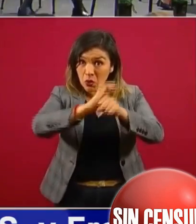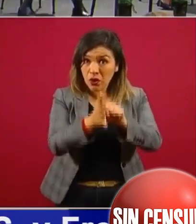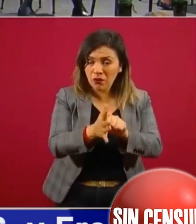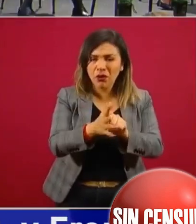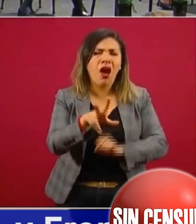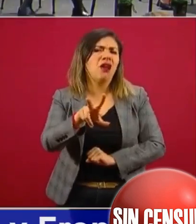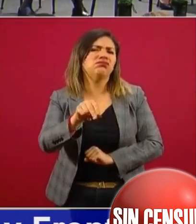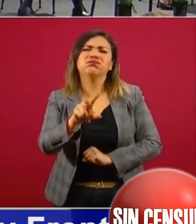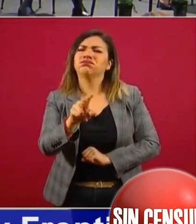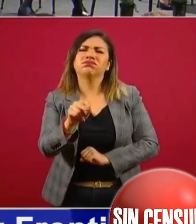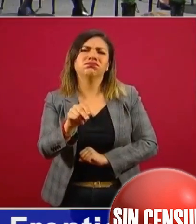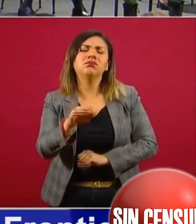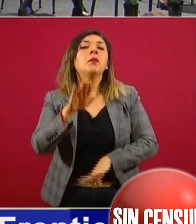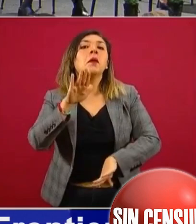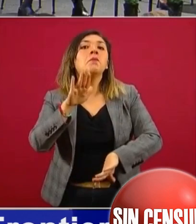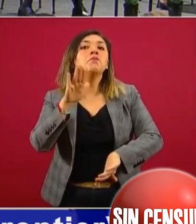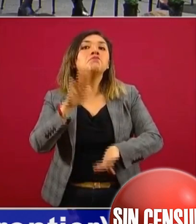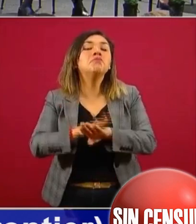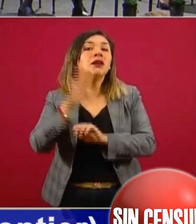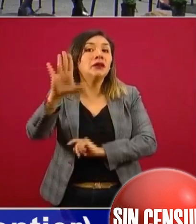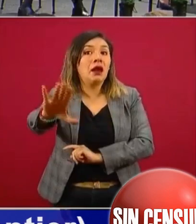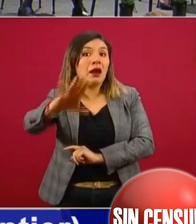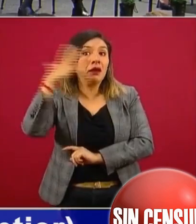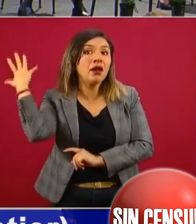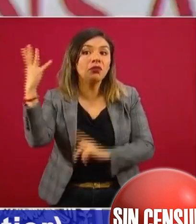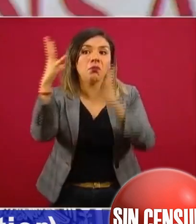lo precipitó.